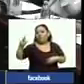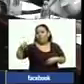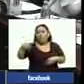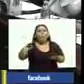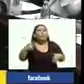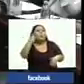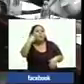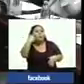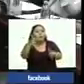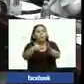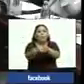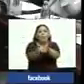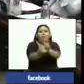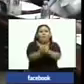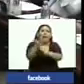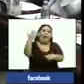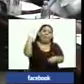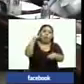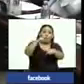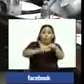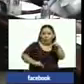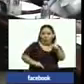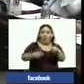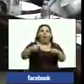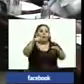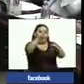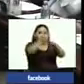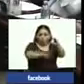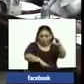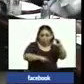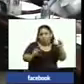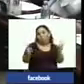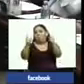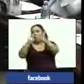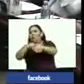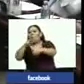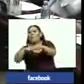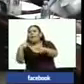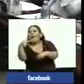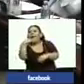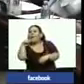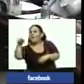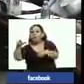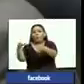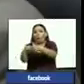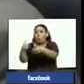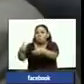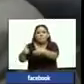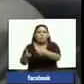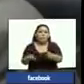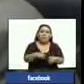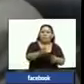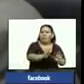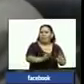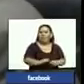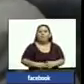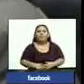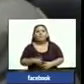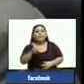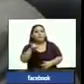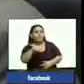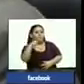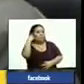nace de la dolarización de la moneda. Dolarizaron la moneda para lo que le convenía a un grupo de gente. Creo que lo más